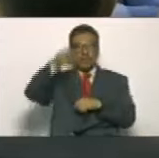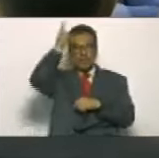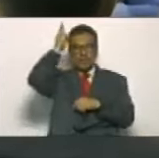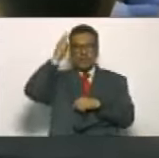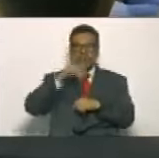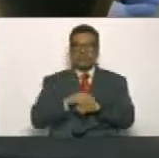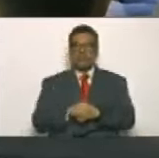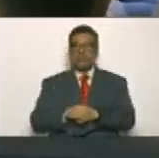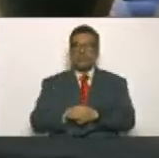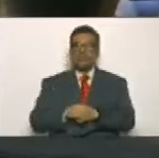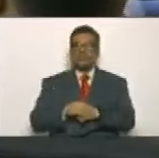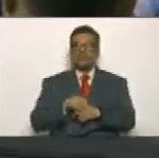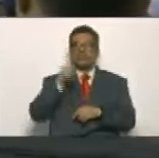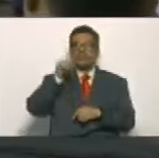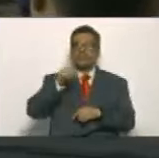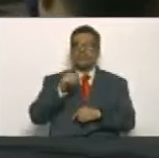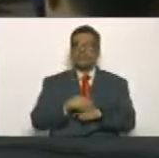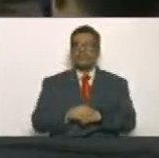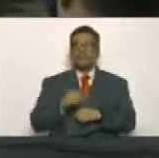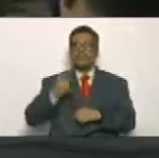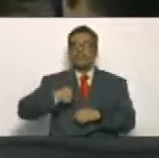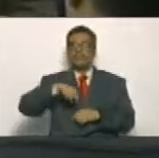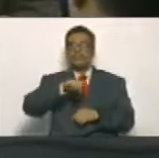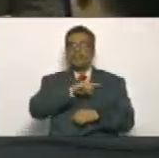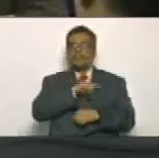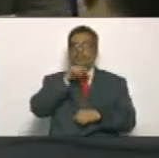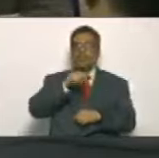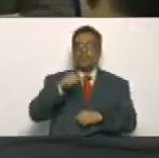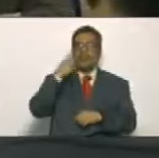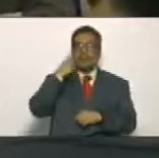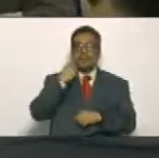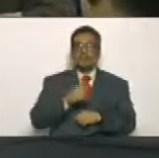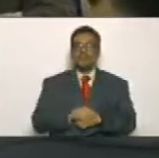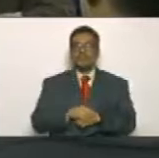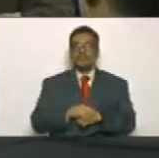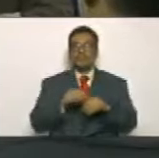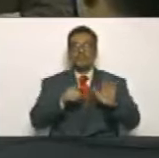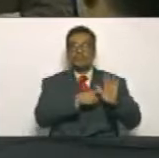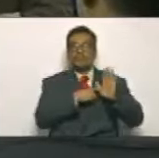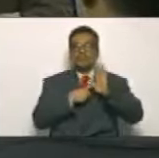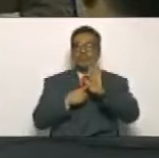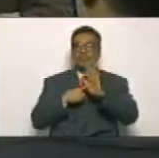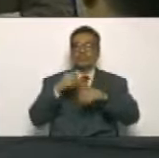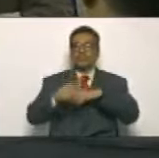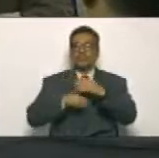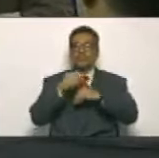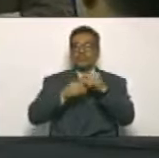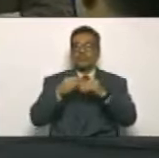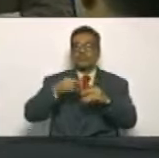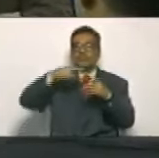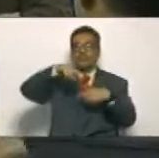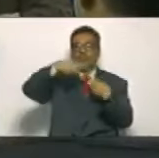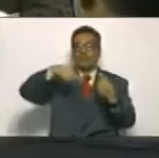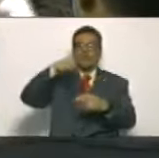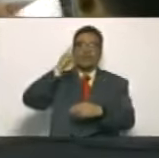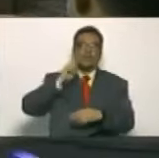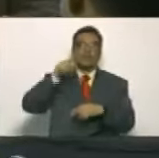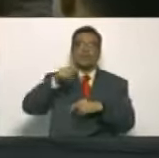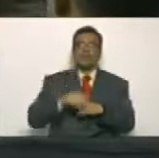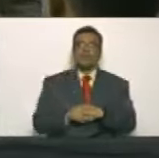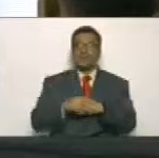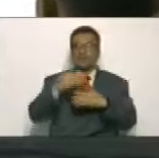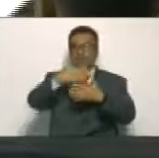indígenas. Ahora, nosotros entonces, fíjense, para demostrarles lo que ha hecho la Revolución Bolivariana. Yo tengo